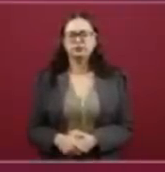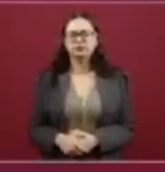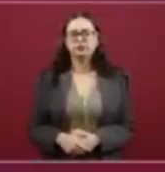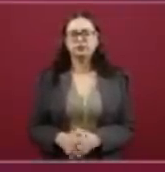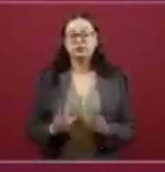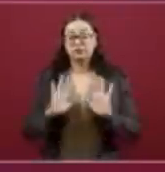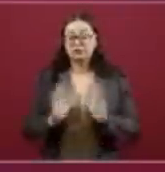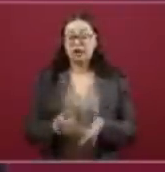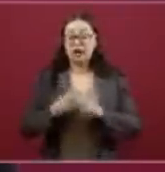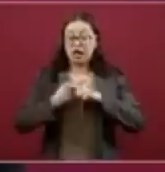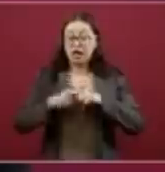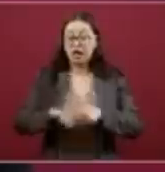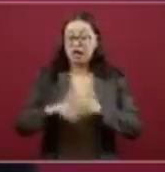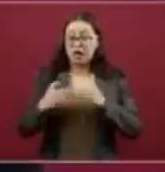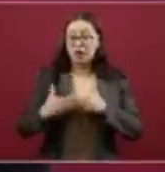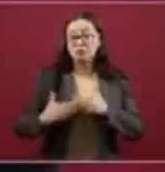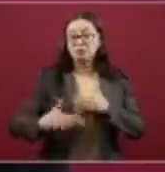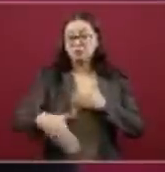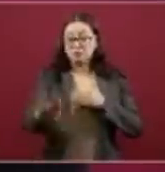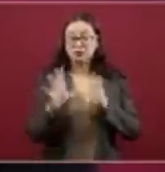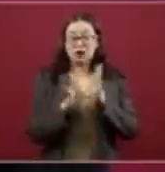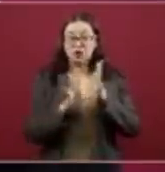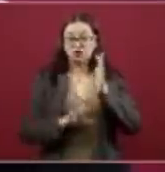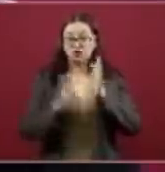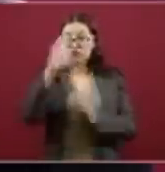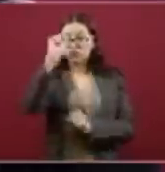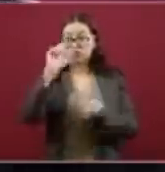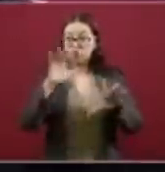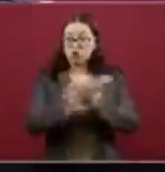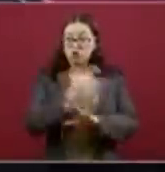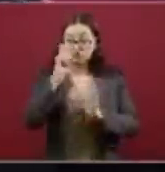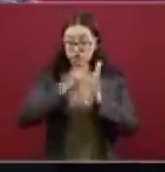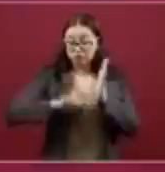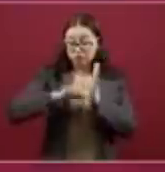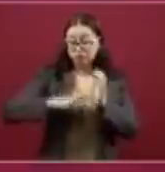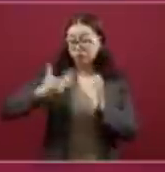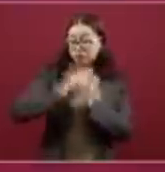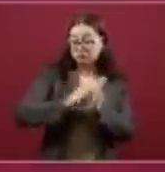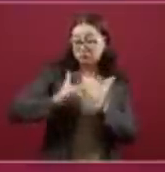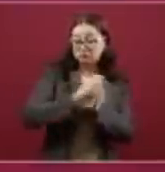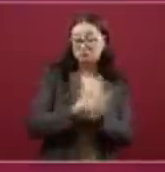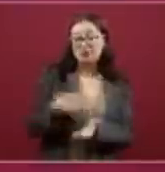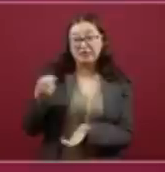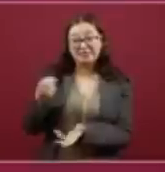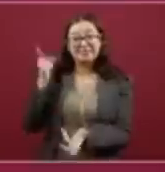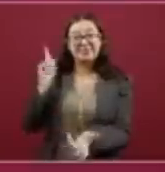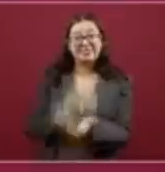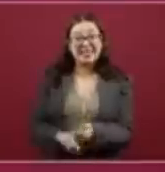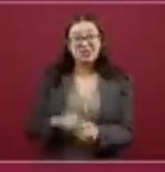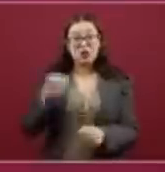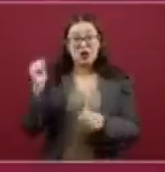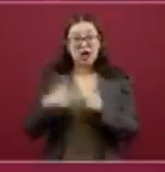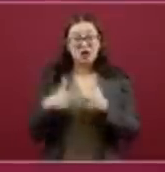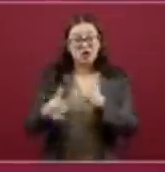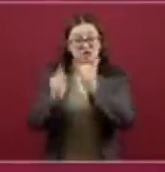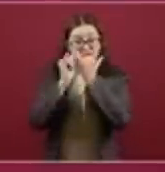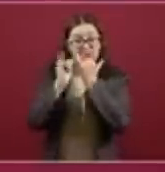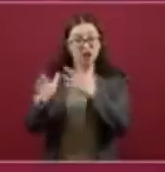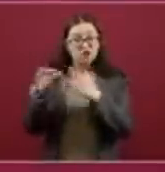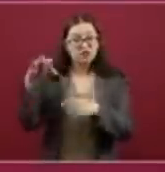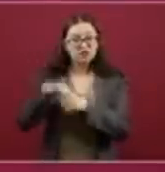reforma constitucional para castigar a quienes cometan fraude